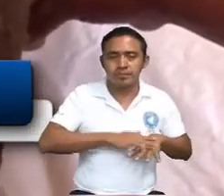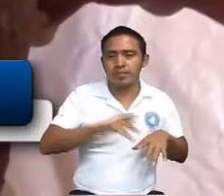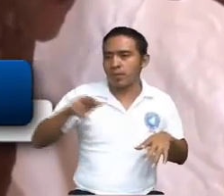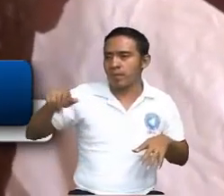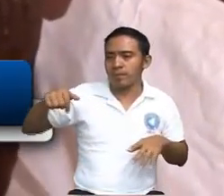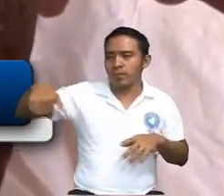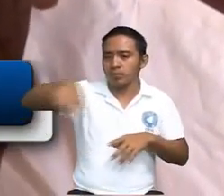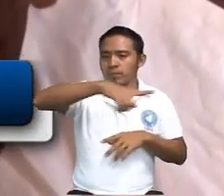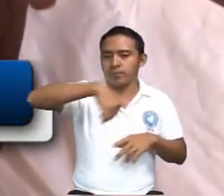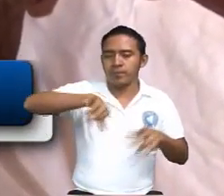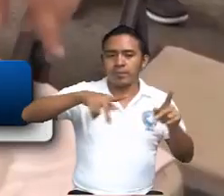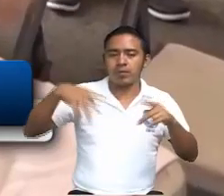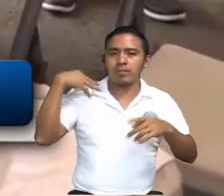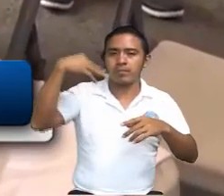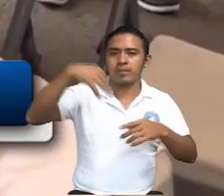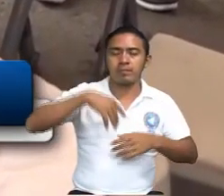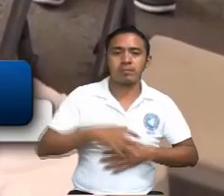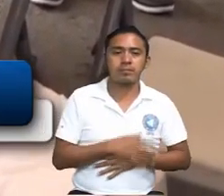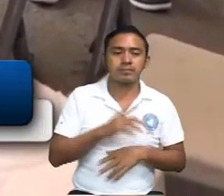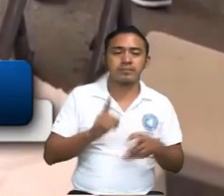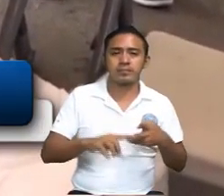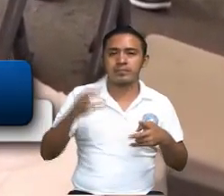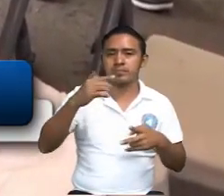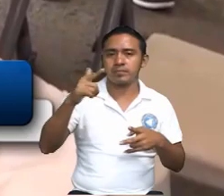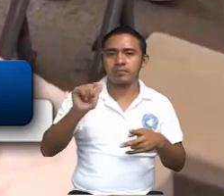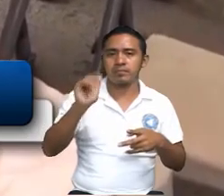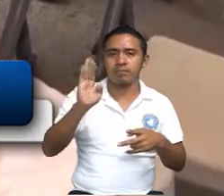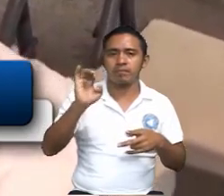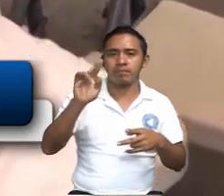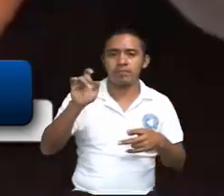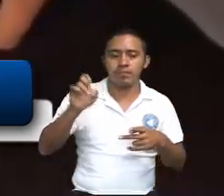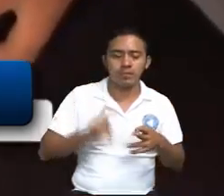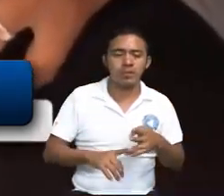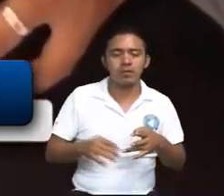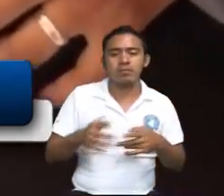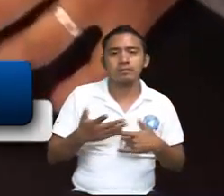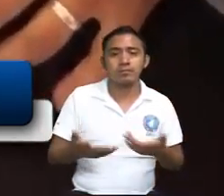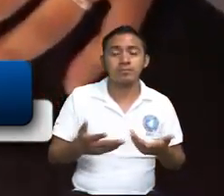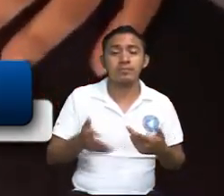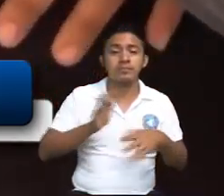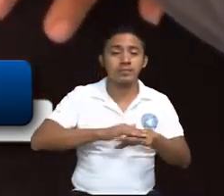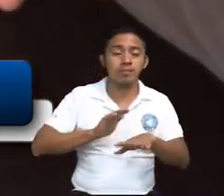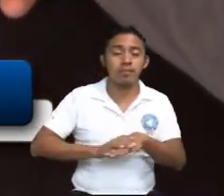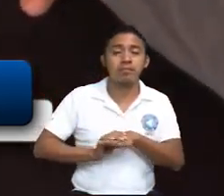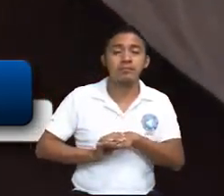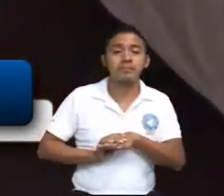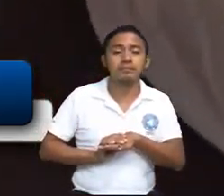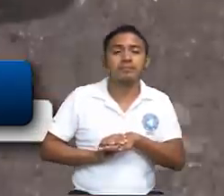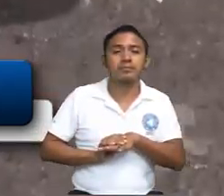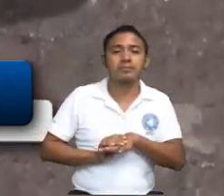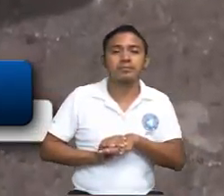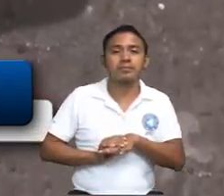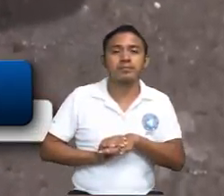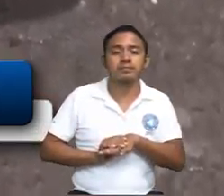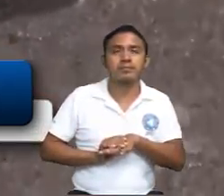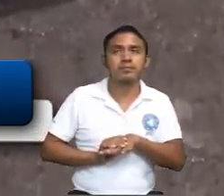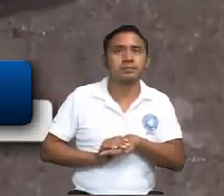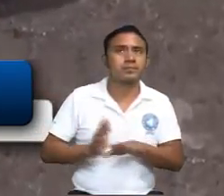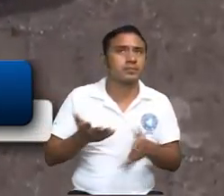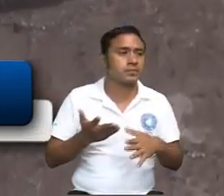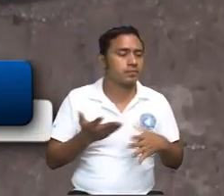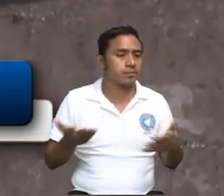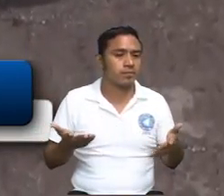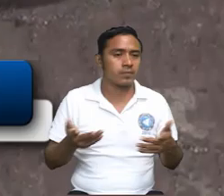de brigadistas, los compañeros del gabinete, la familia Comunidad de Vida, hacemos lo que es mediante a los